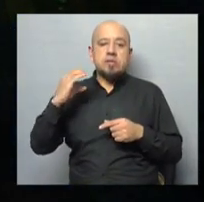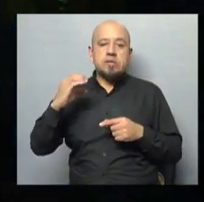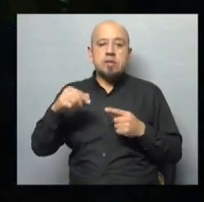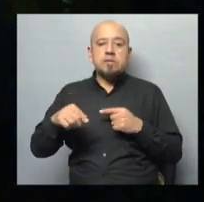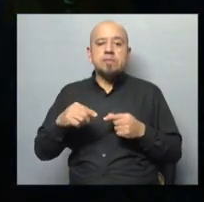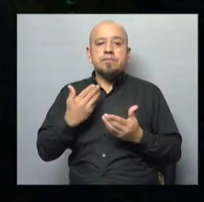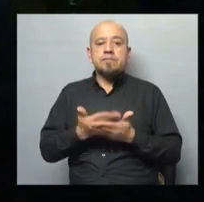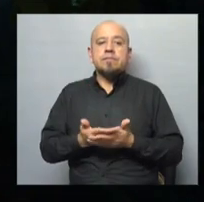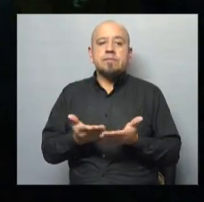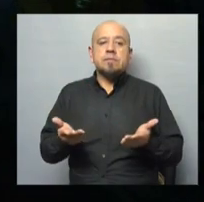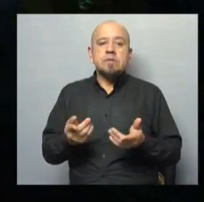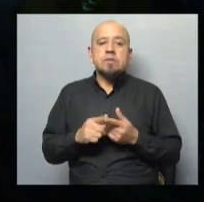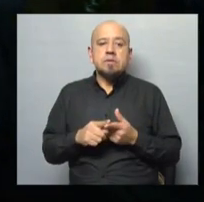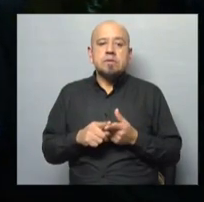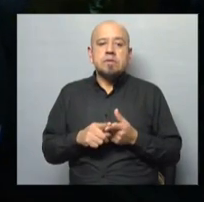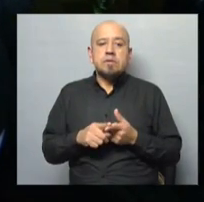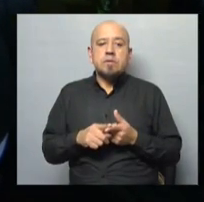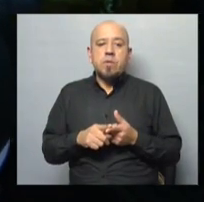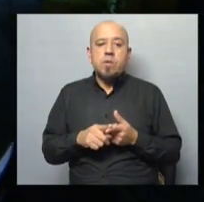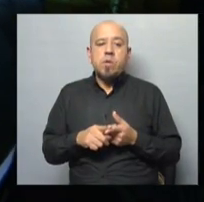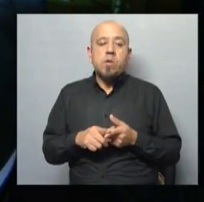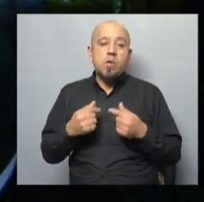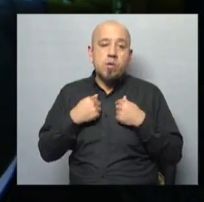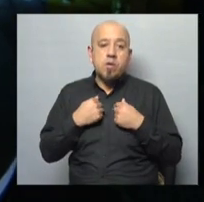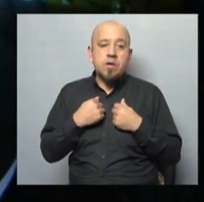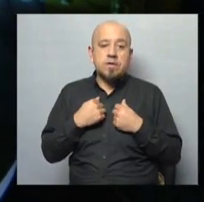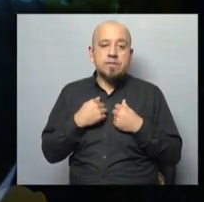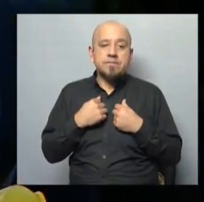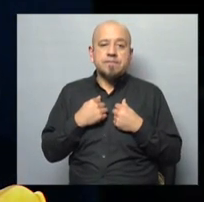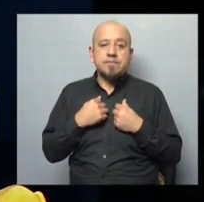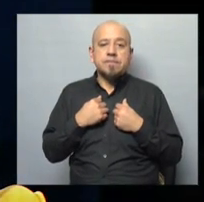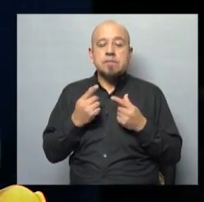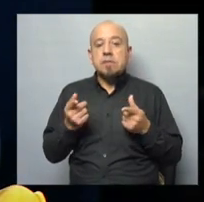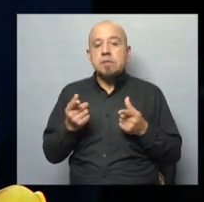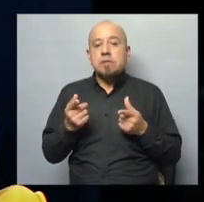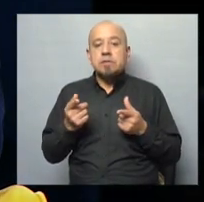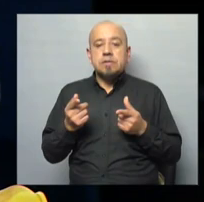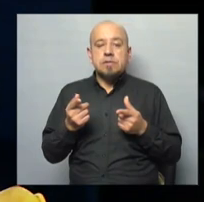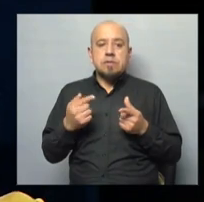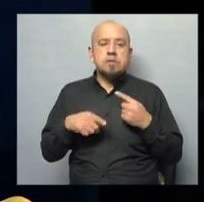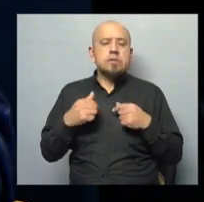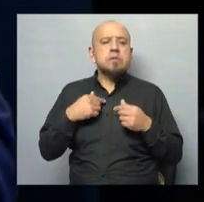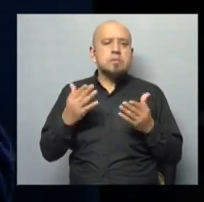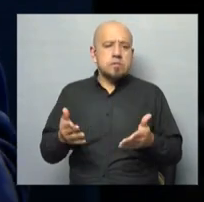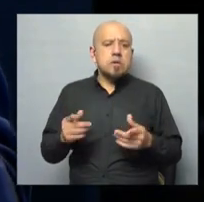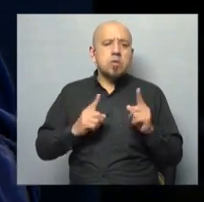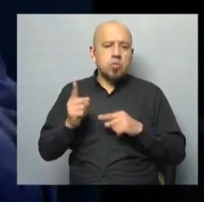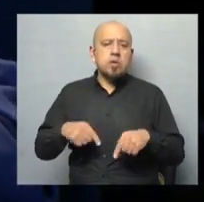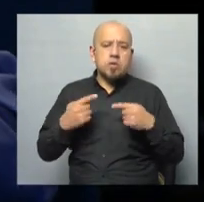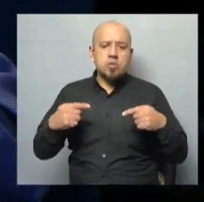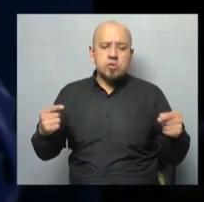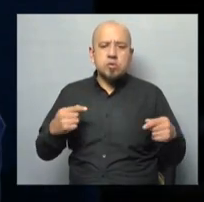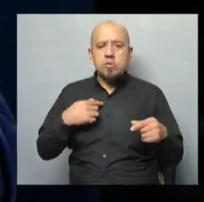final bueno que por lo menos a mí me ha pasado que me he encontrado había pasado una cosa que se les voy a